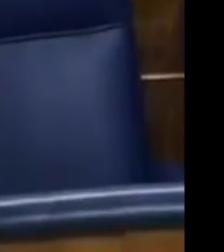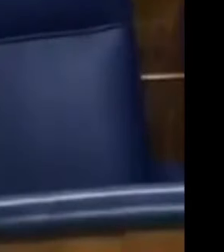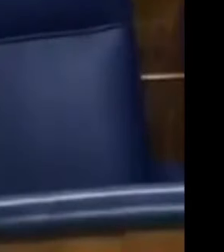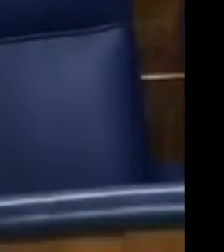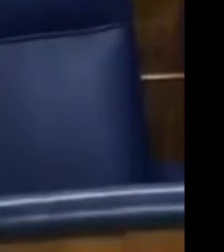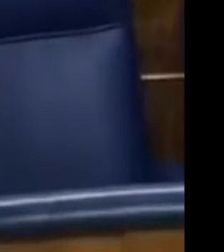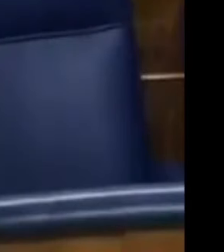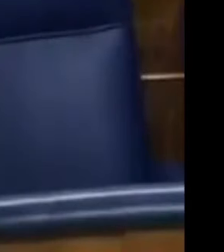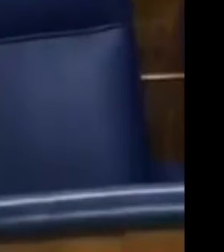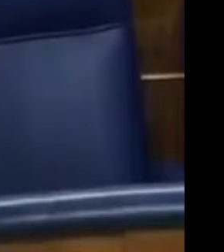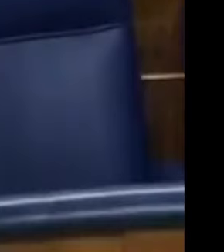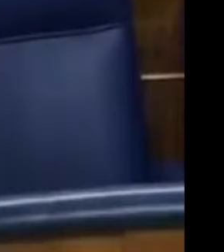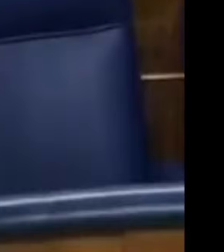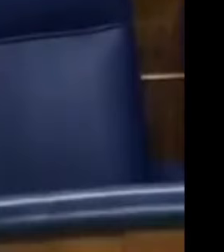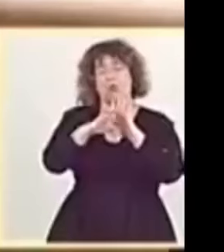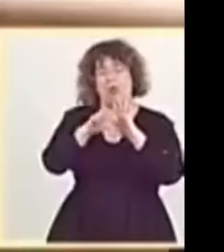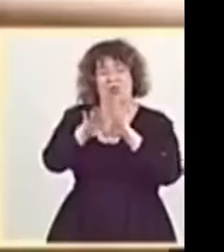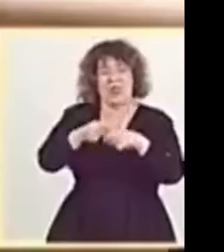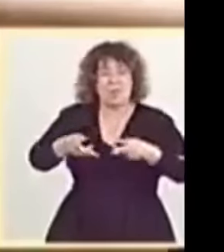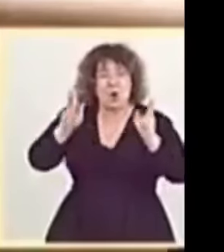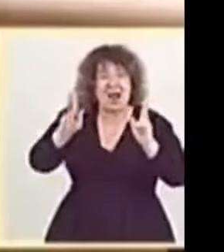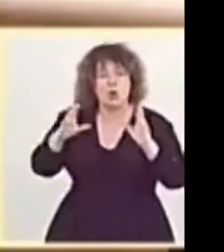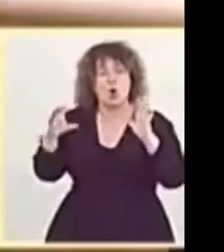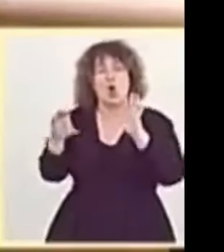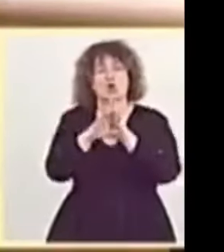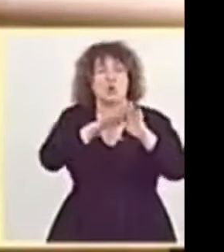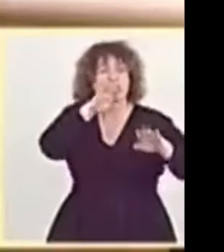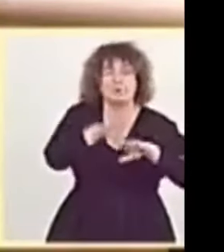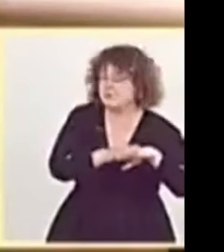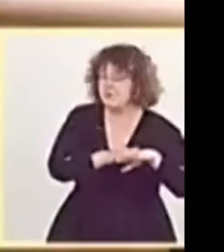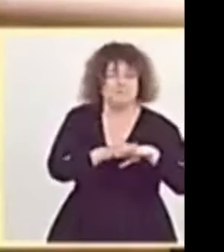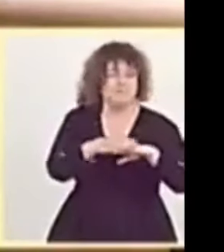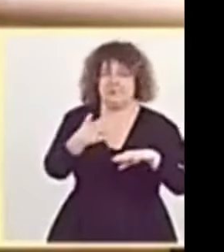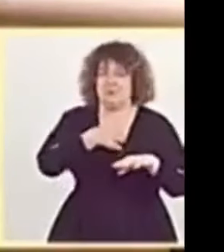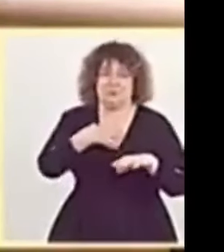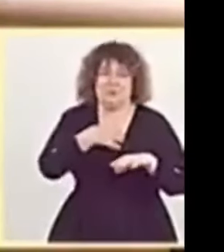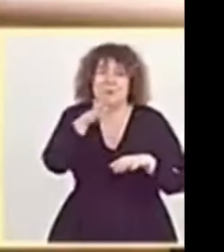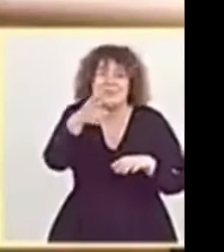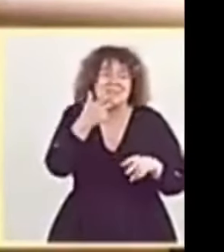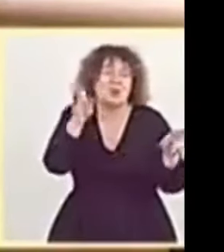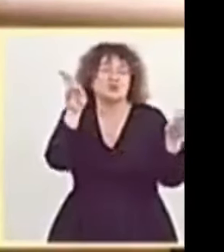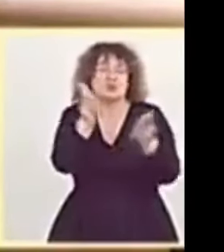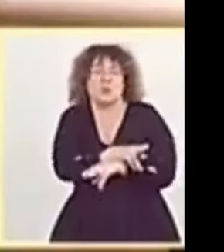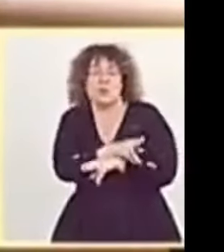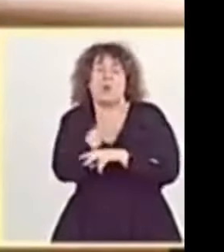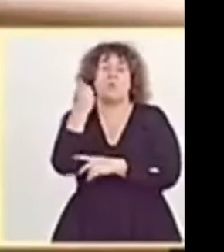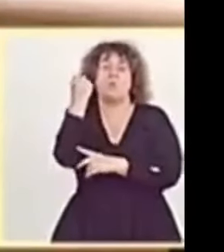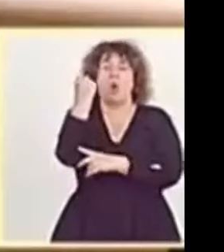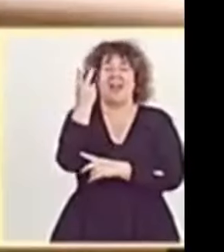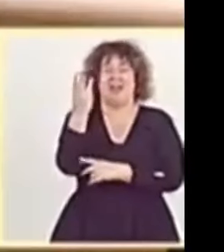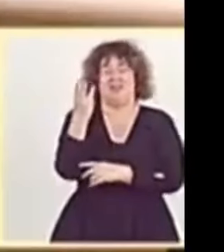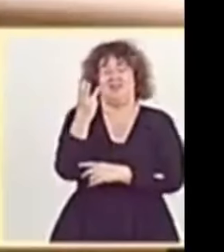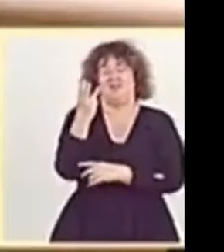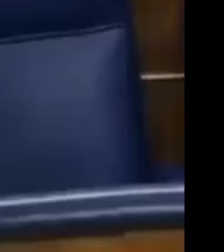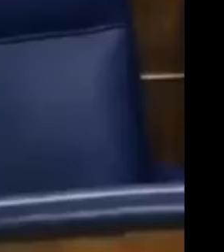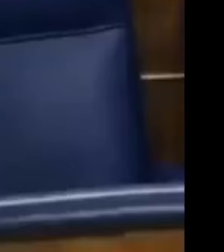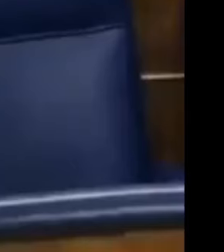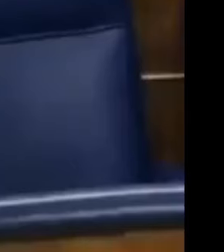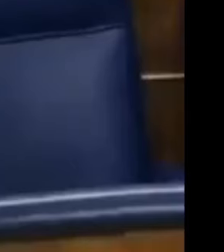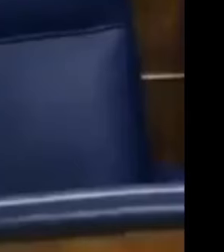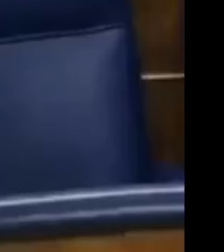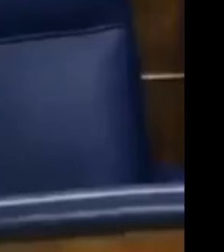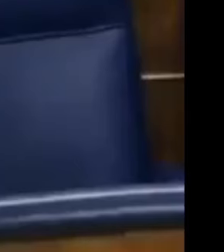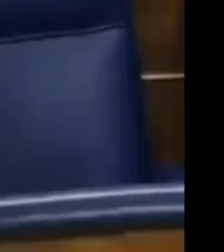España, se cumple la ley en todo el territorio. Porque sería suprimir literalmente uno de los tres poderes del Estado, que es el judicial.